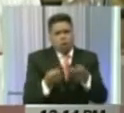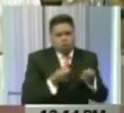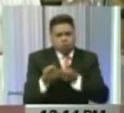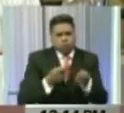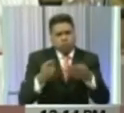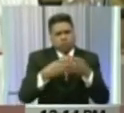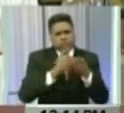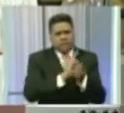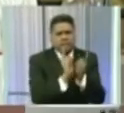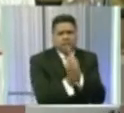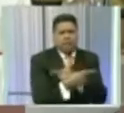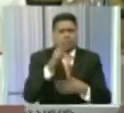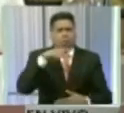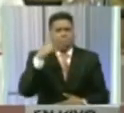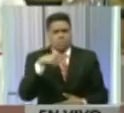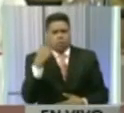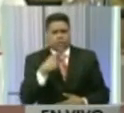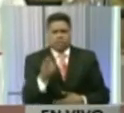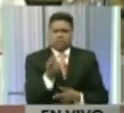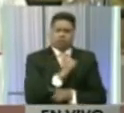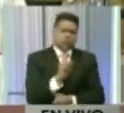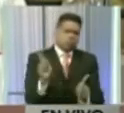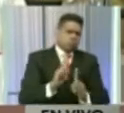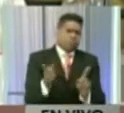Venezuela es una medida política, no es una medida económica.